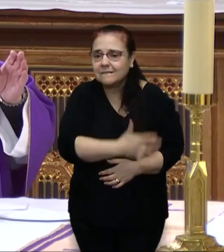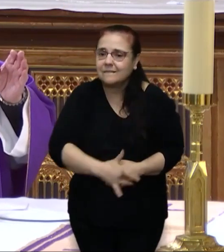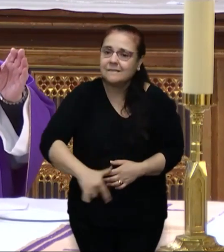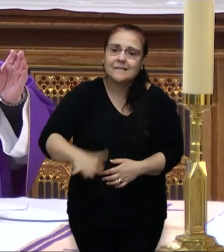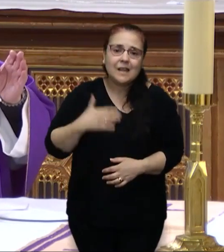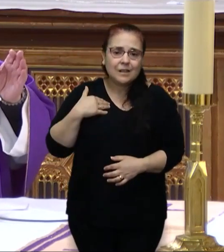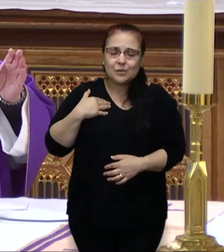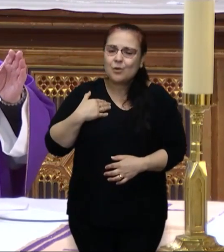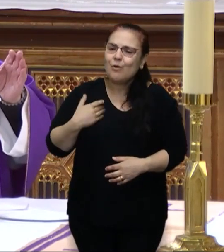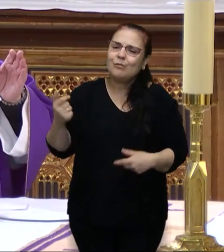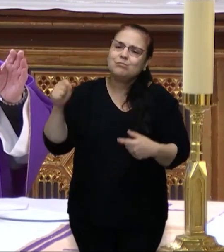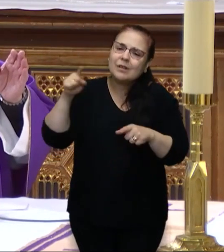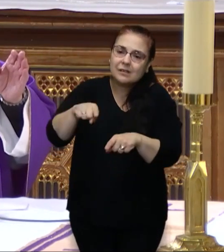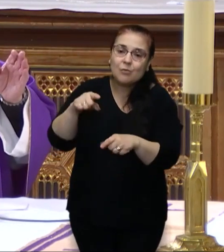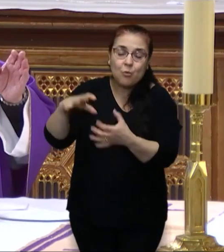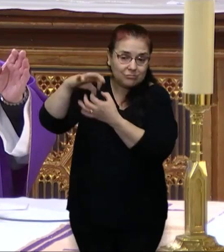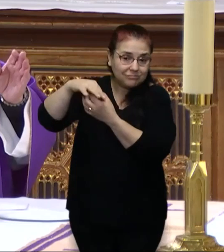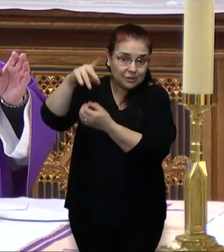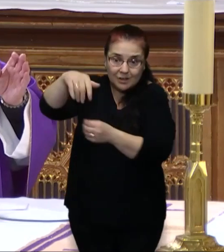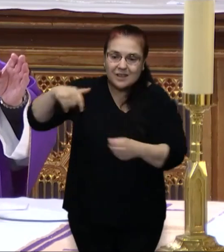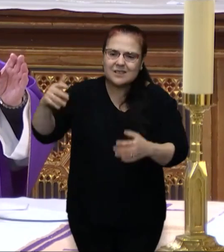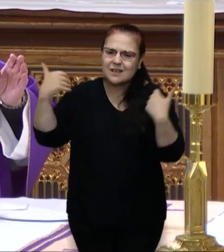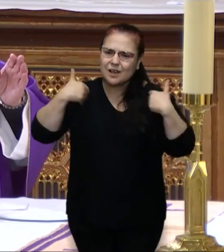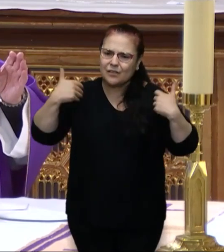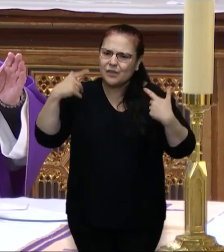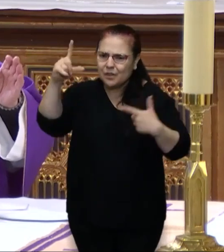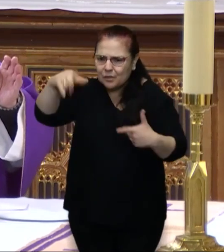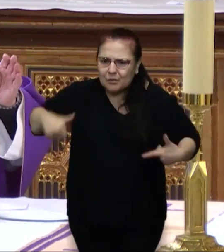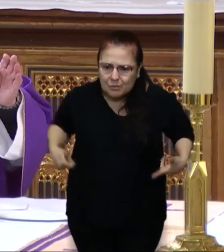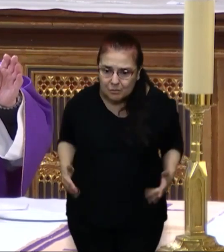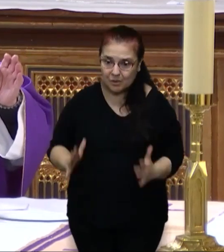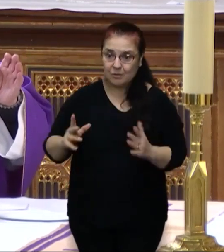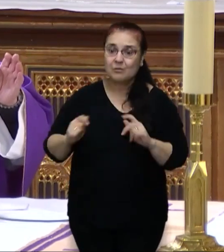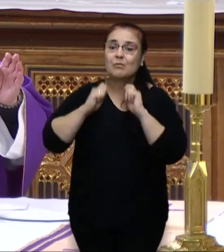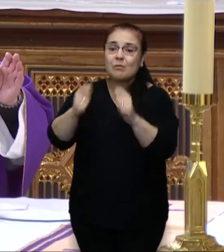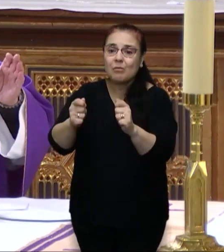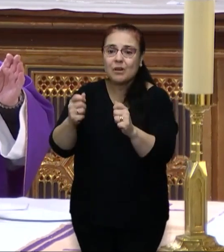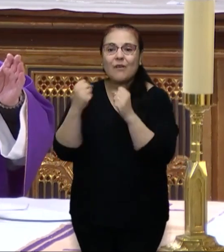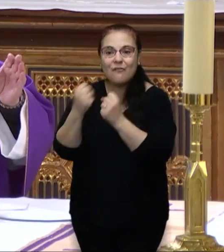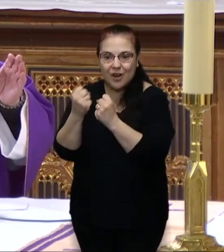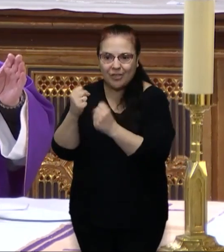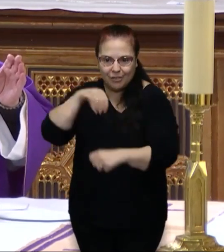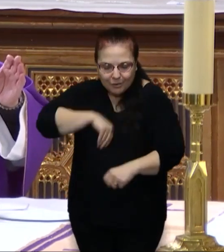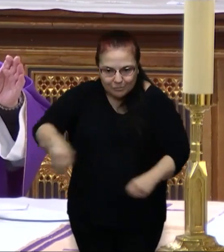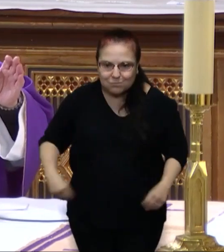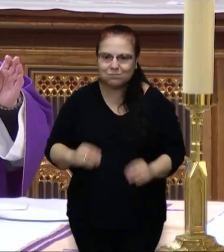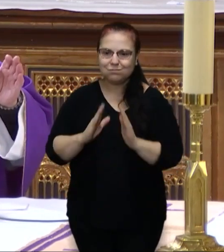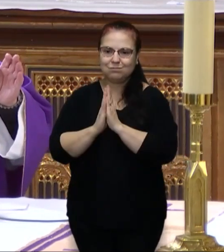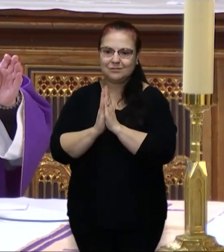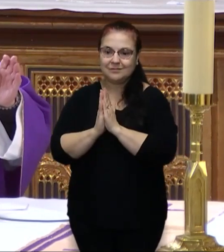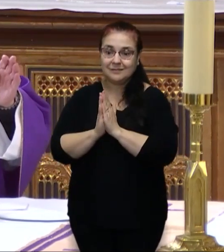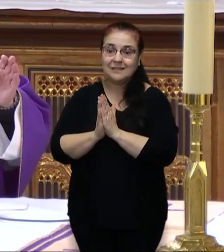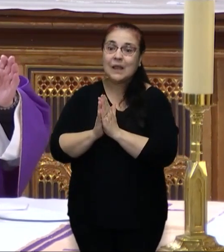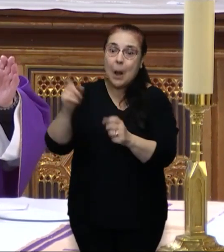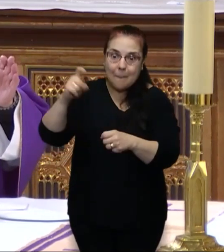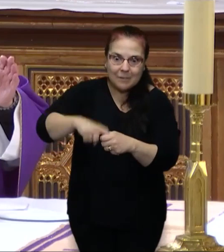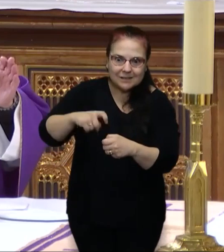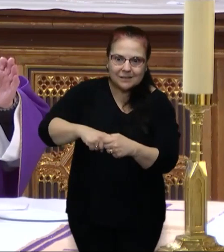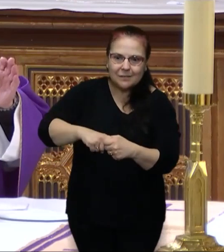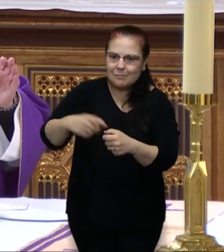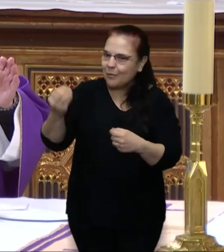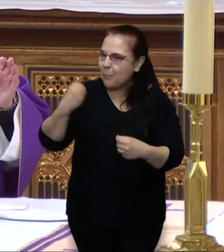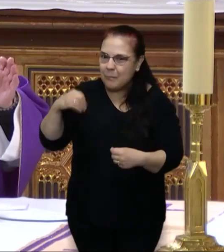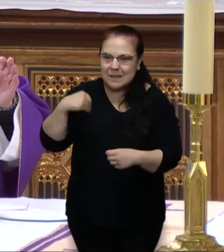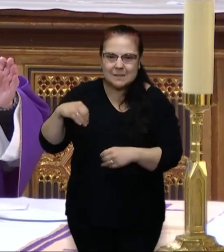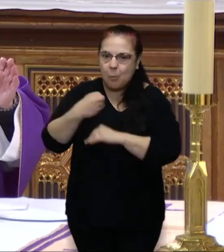quienes unes a ti por el sacrificio de tu Hijo, y concédeles por la fuerza del Espíritu Santo que, participando de un